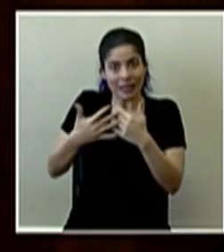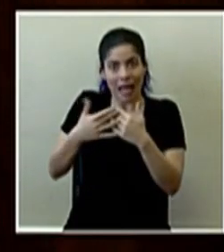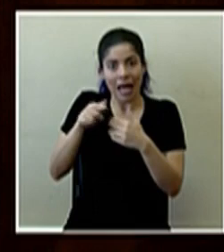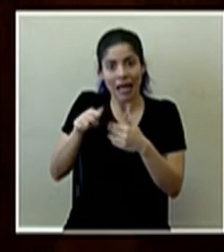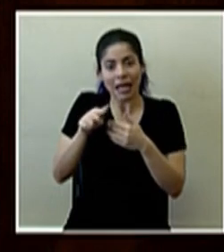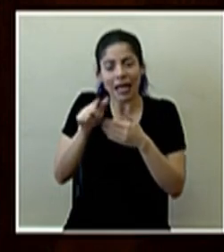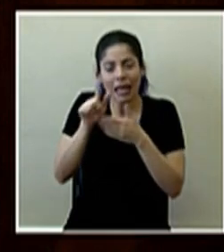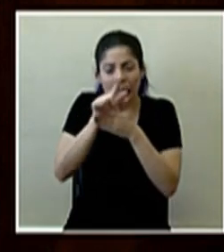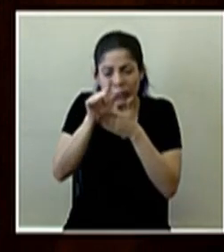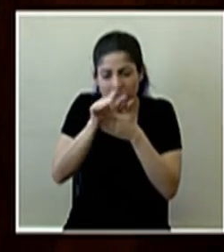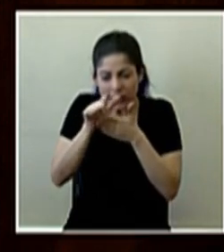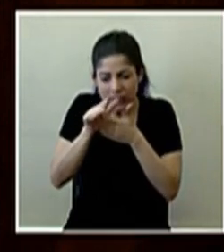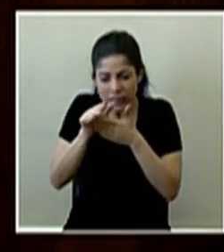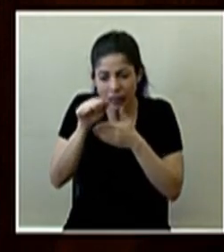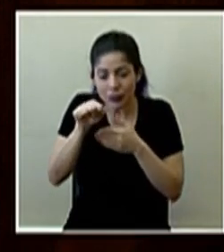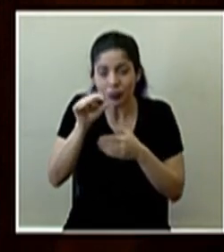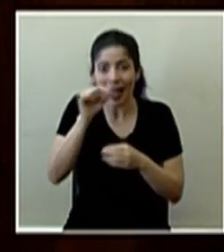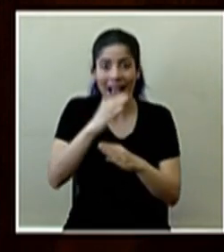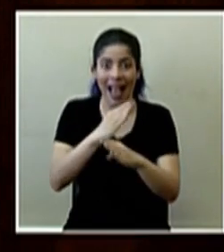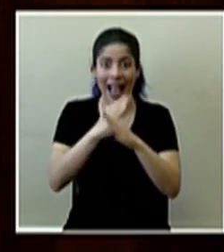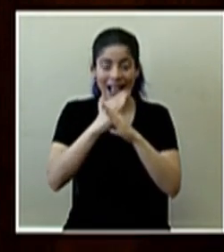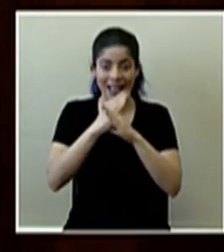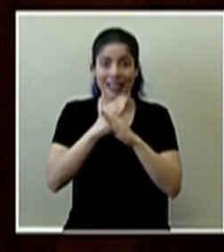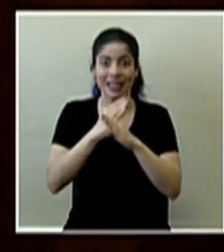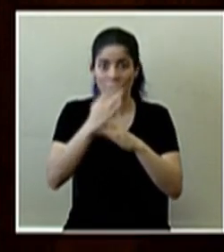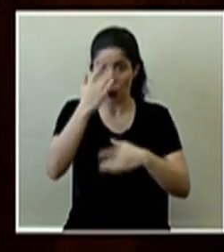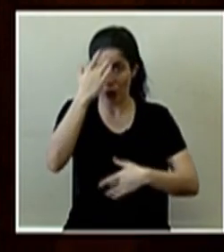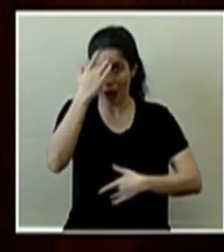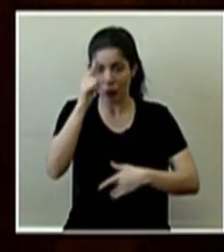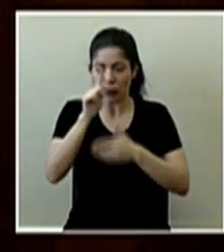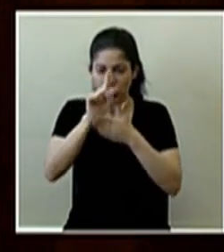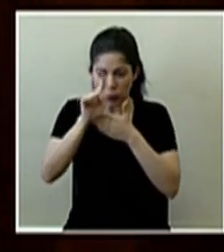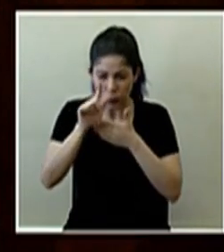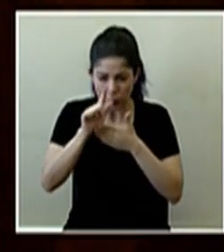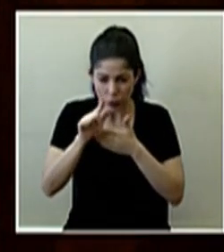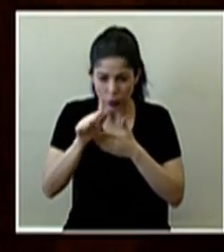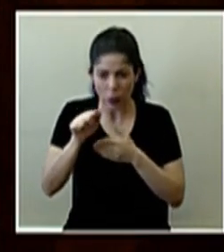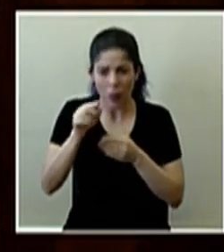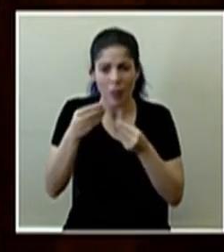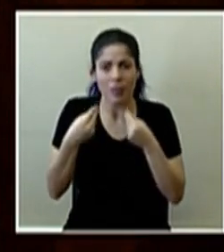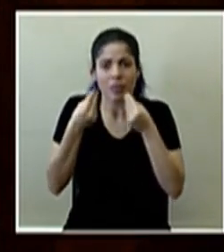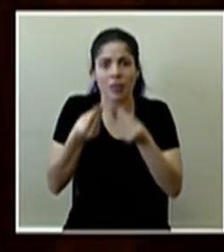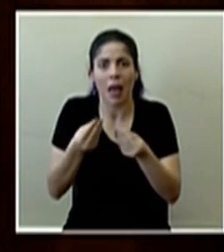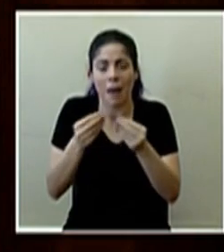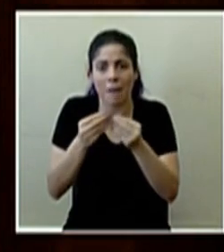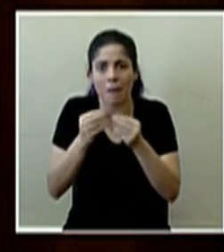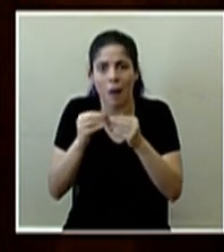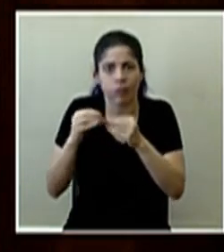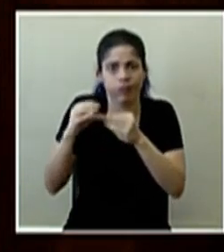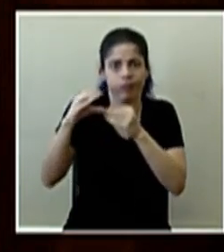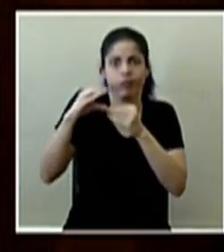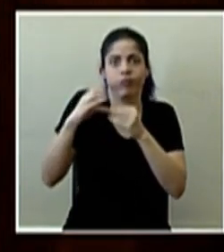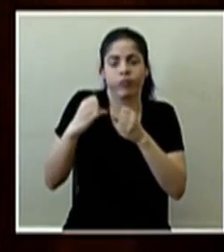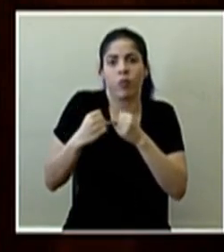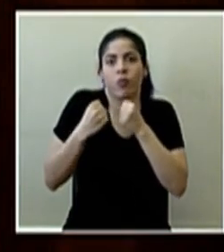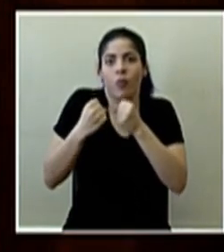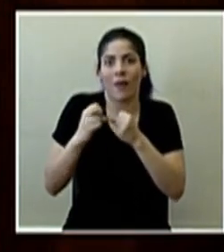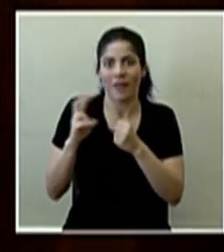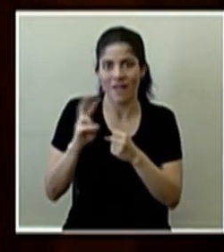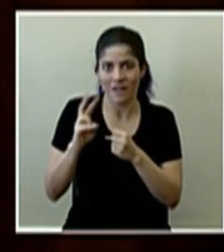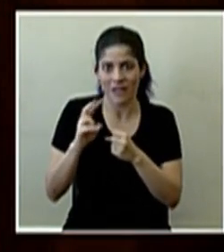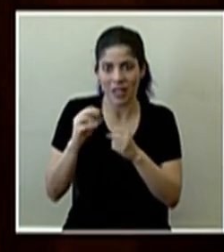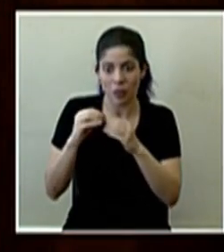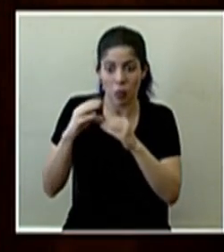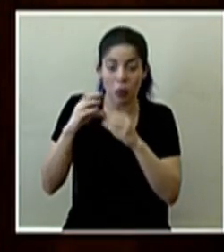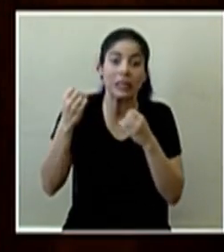purificarle esos anticuerpos, estandarizar la potencia del poder neutralizador del virus,